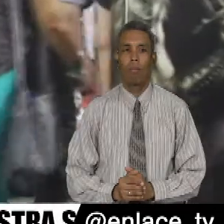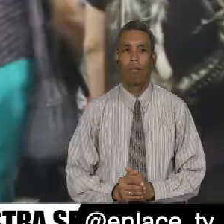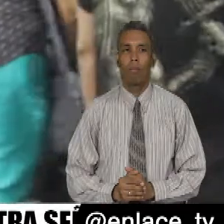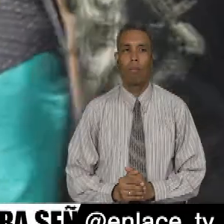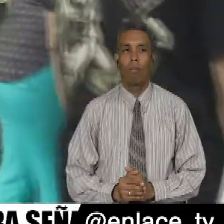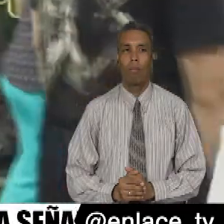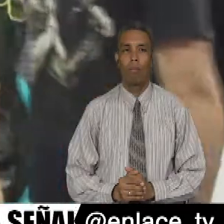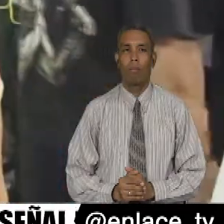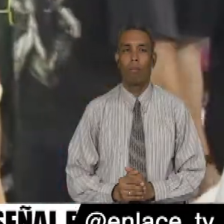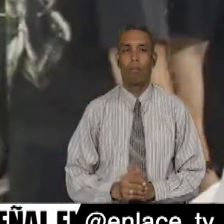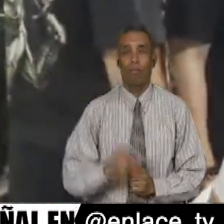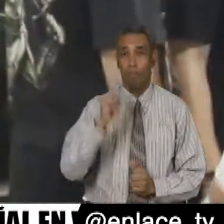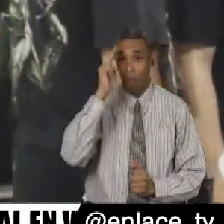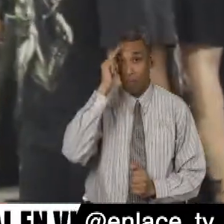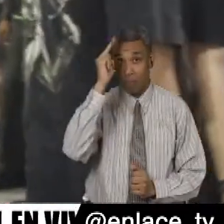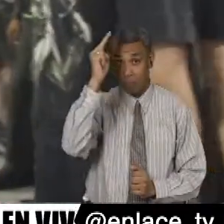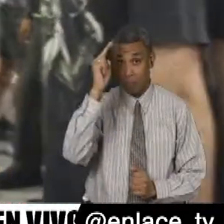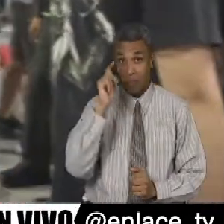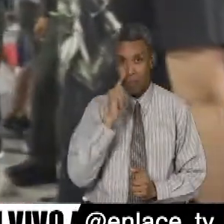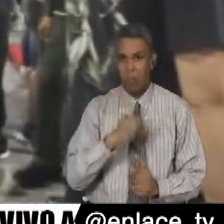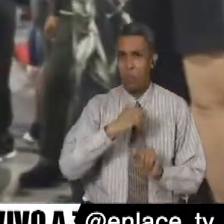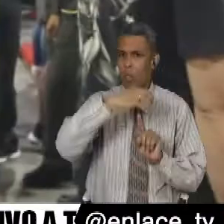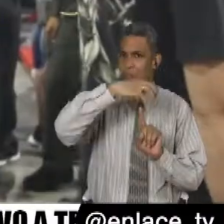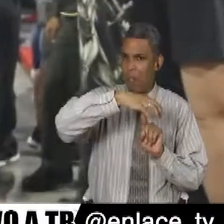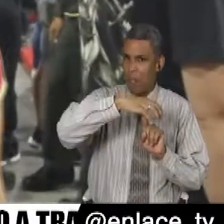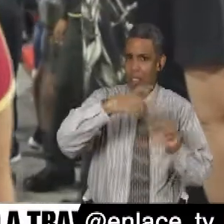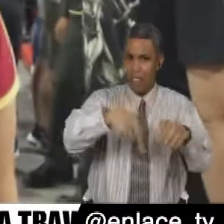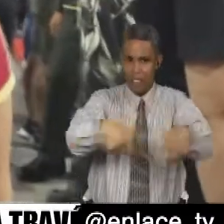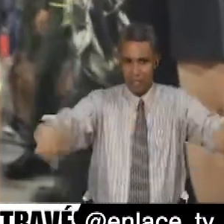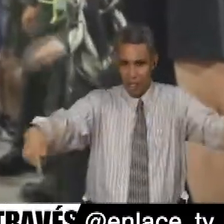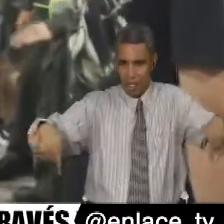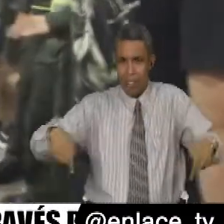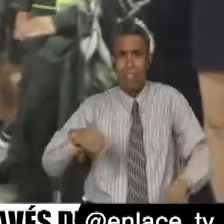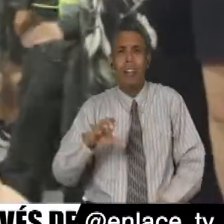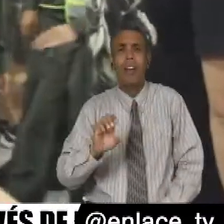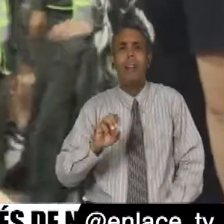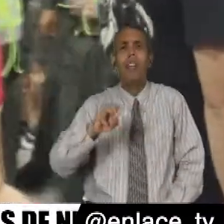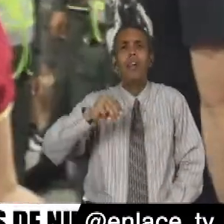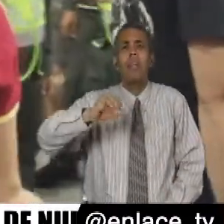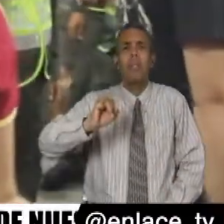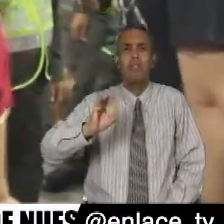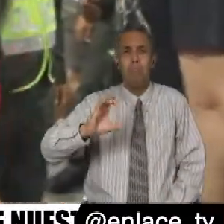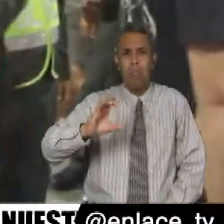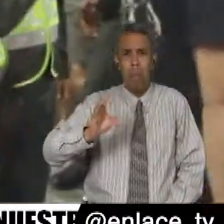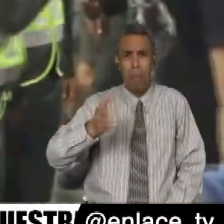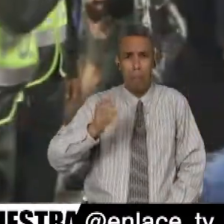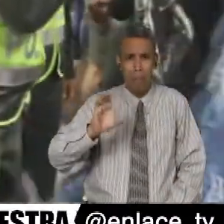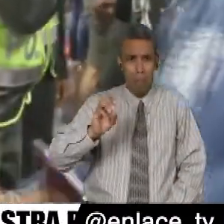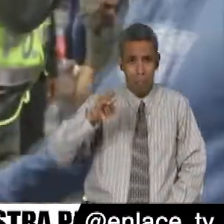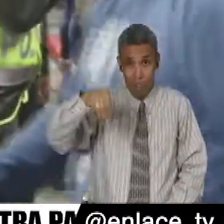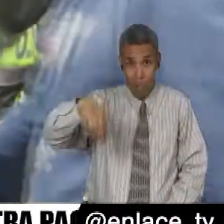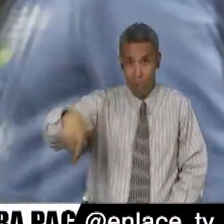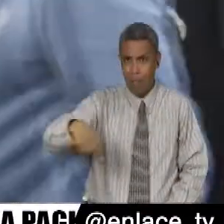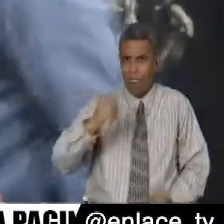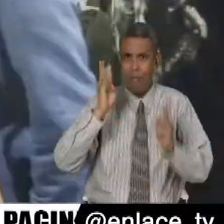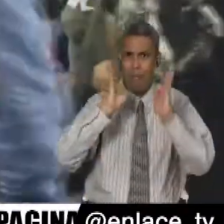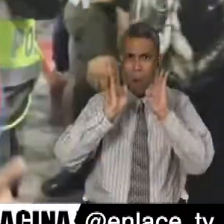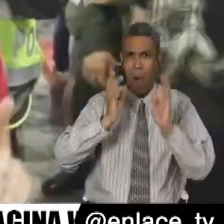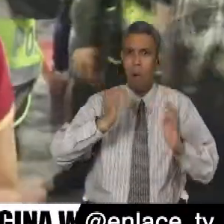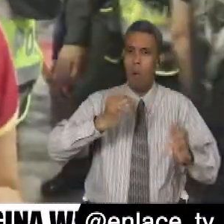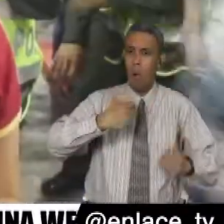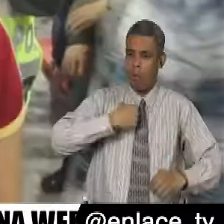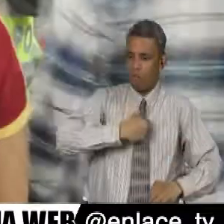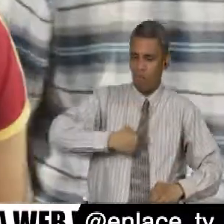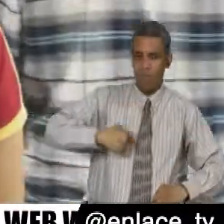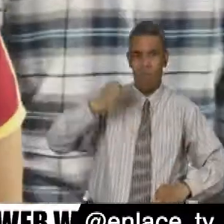hola que tal los saludos de la cómico en colombia de nuevo desde la ciudad de medellín llevando a ustedes detalles de lo que ha sido este espectacular evento hoy a reventar